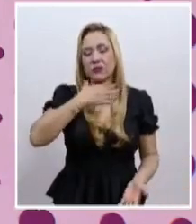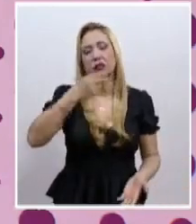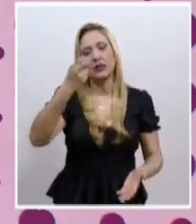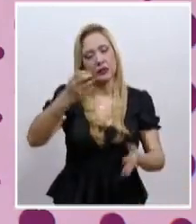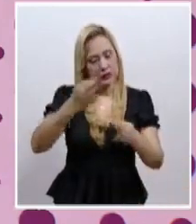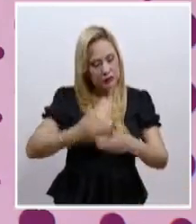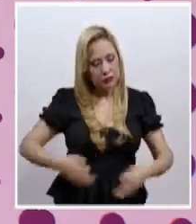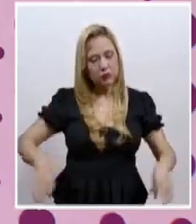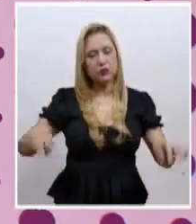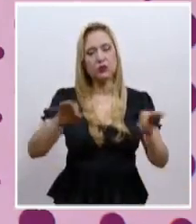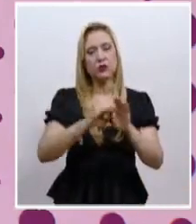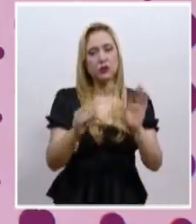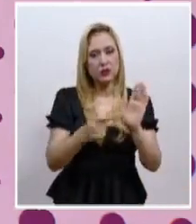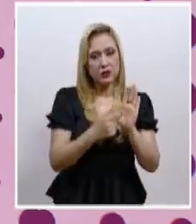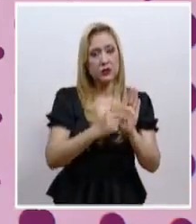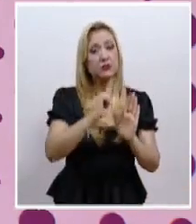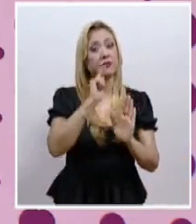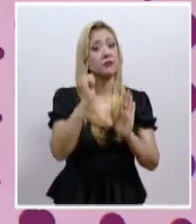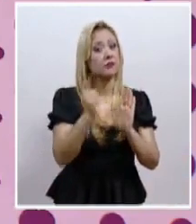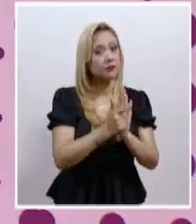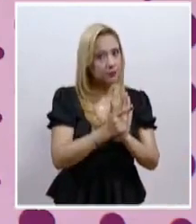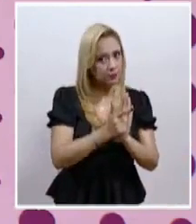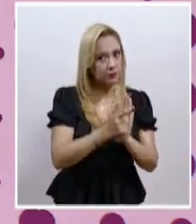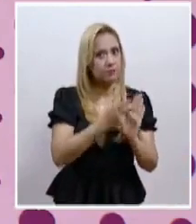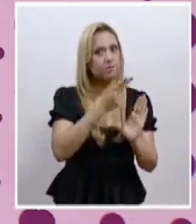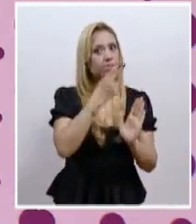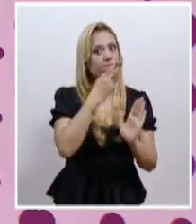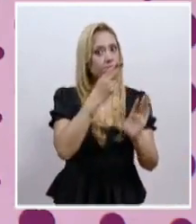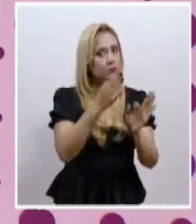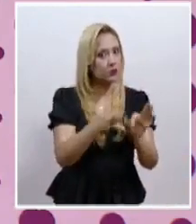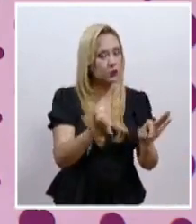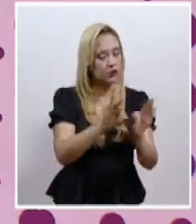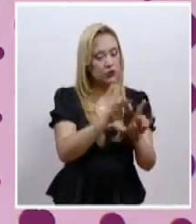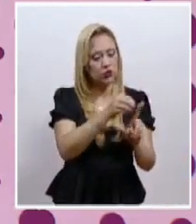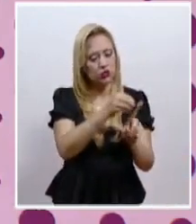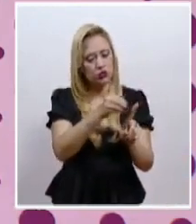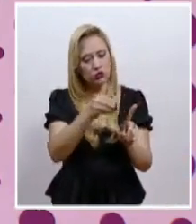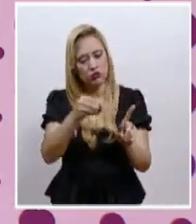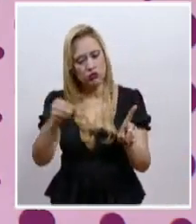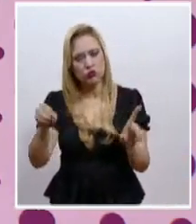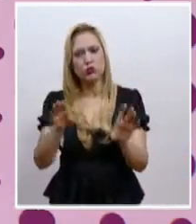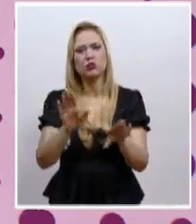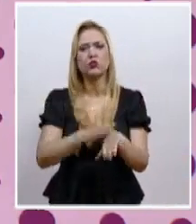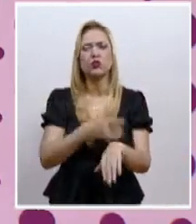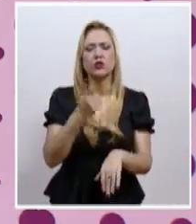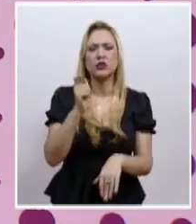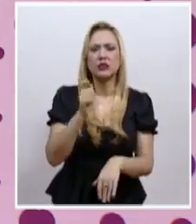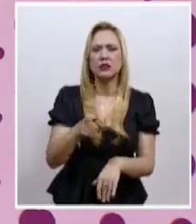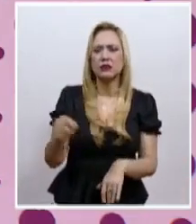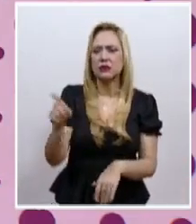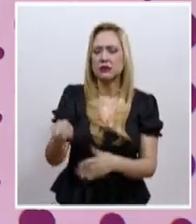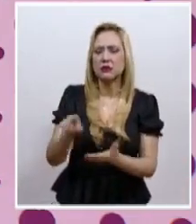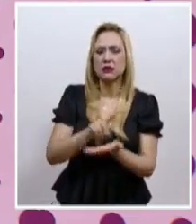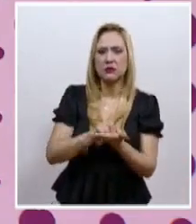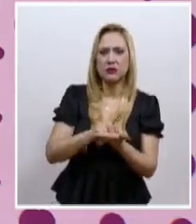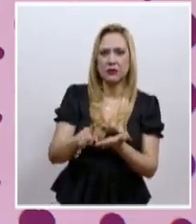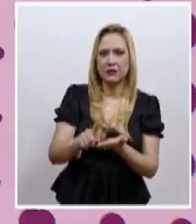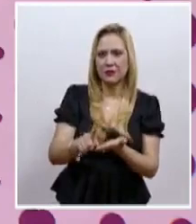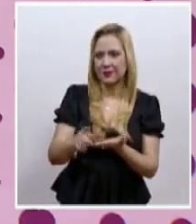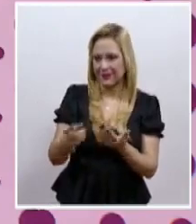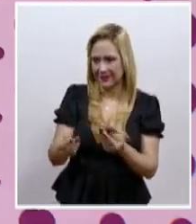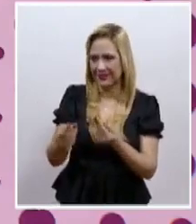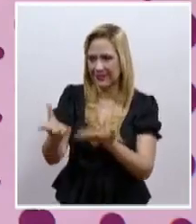una de las herramientas, no es la única, pero es una herramienta muy importante, el costo de esos derechos, que si no se tienen los